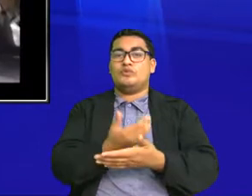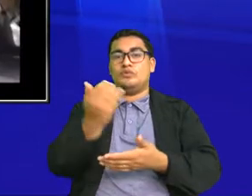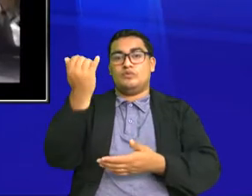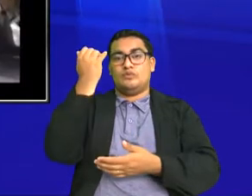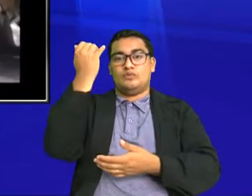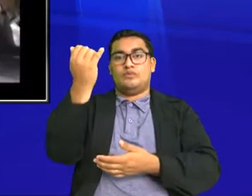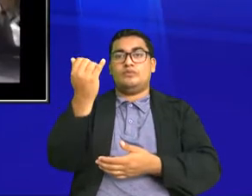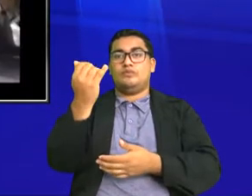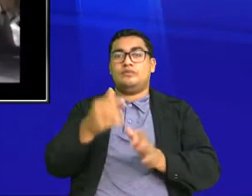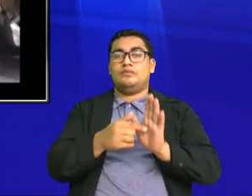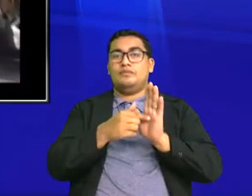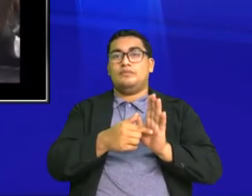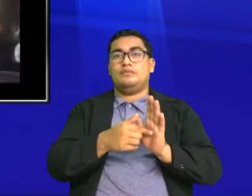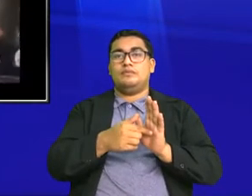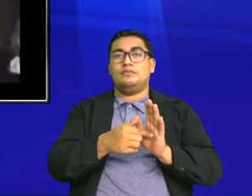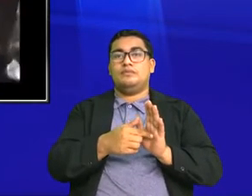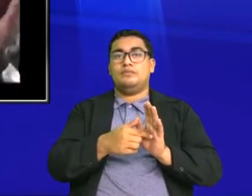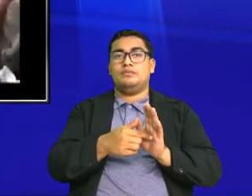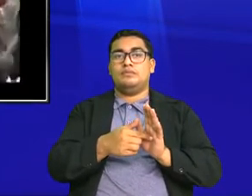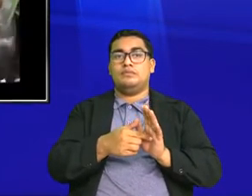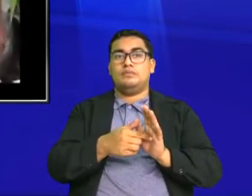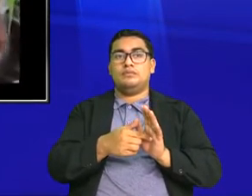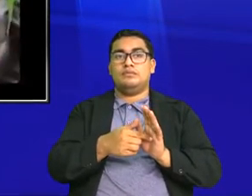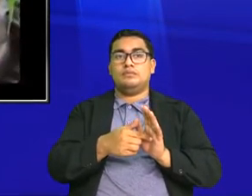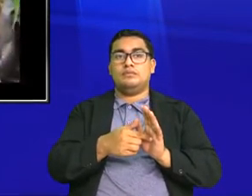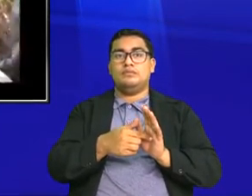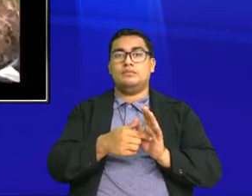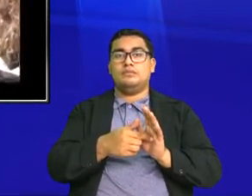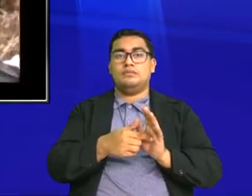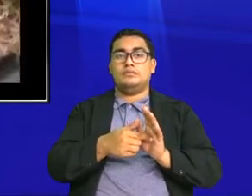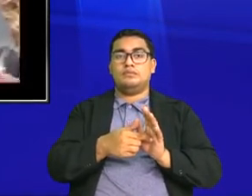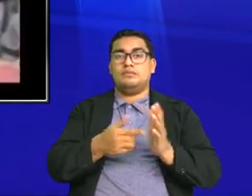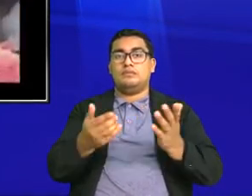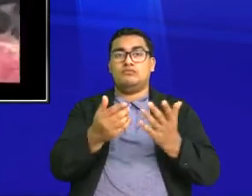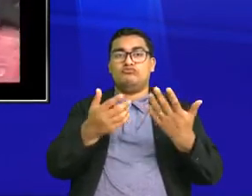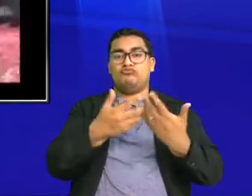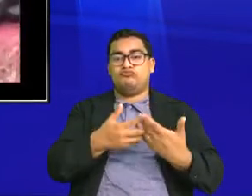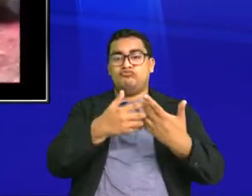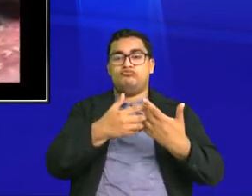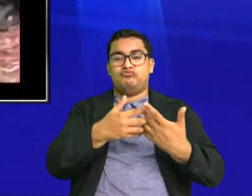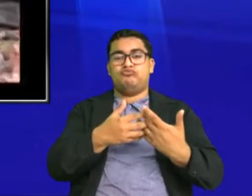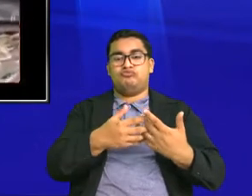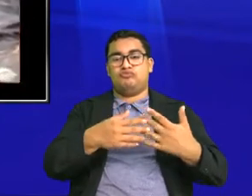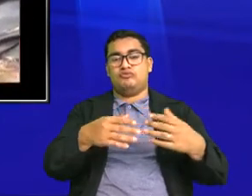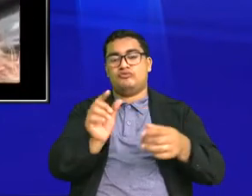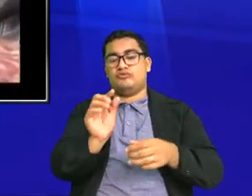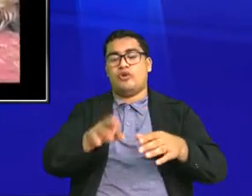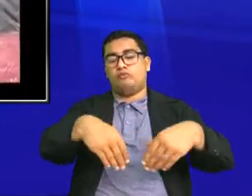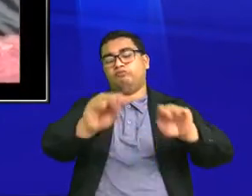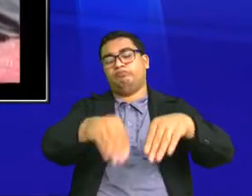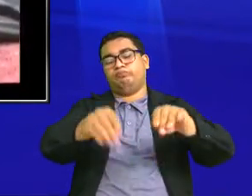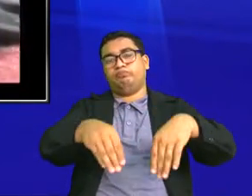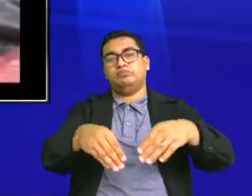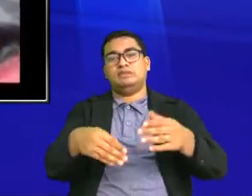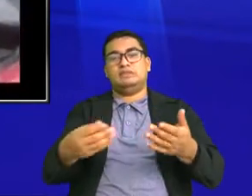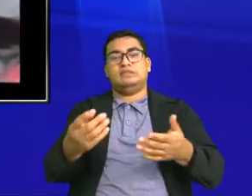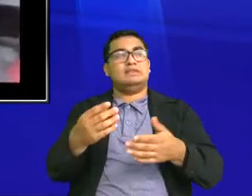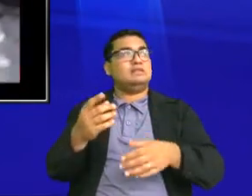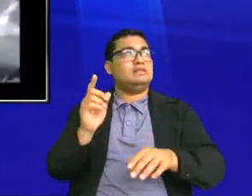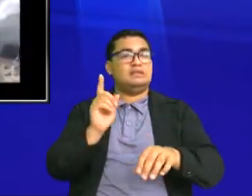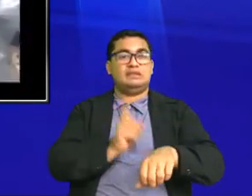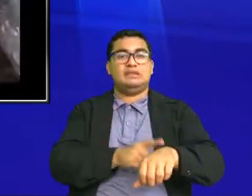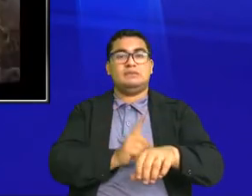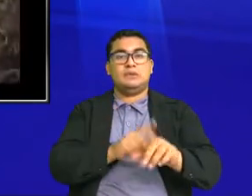un equipo que es una corredora es decir una corredora mecánica profesional que ese tiempo de tres días el otro se